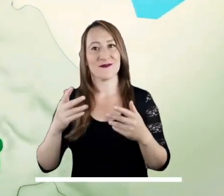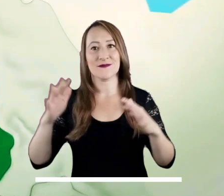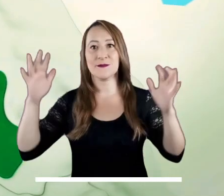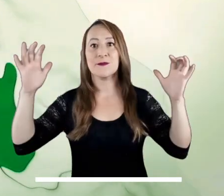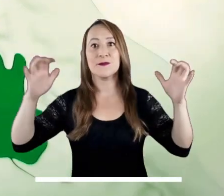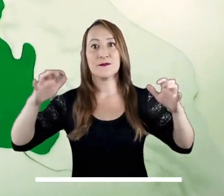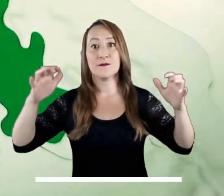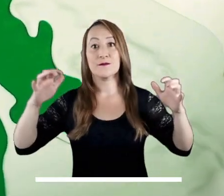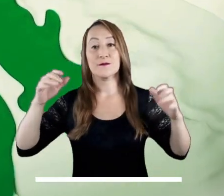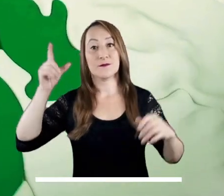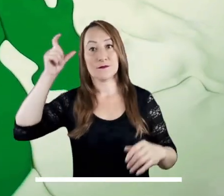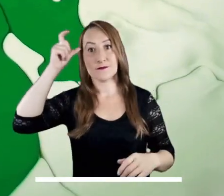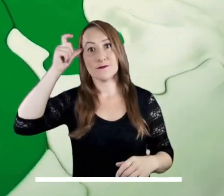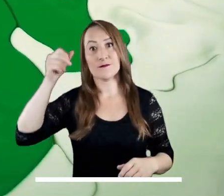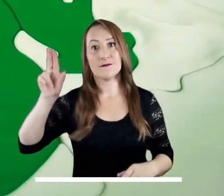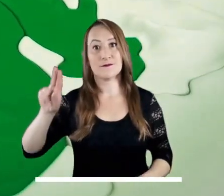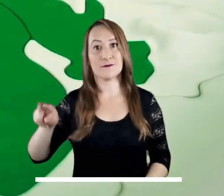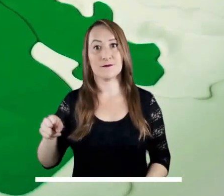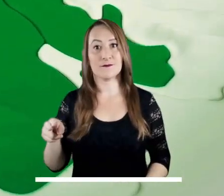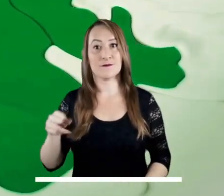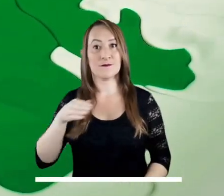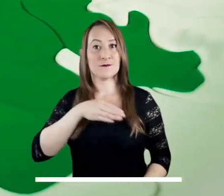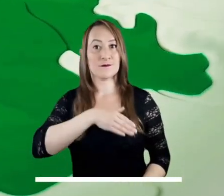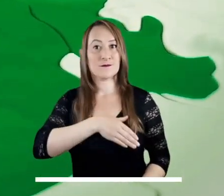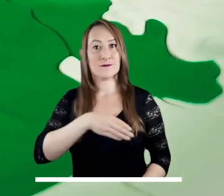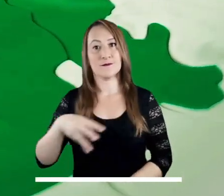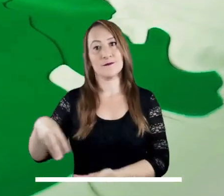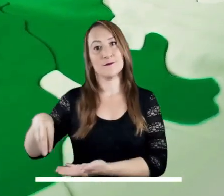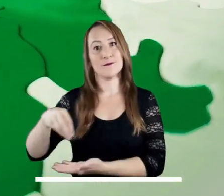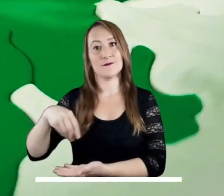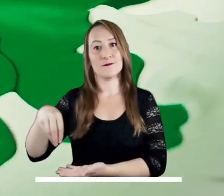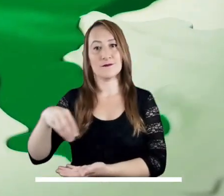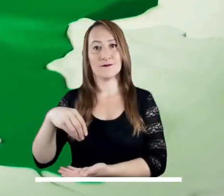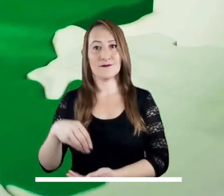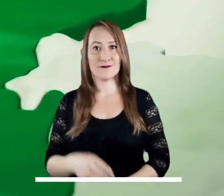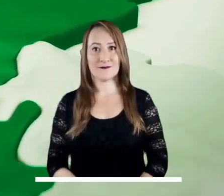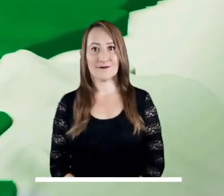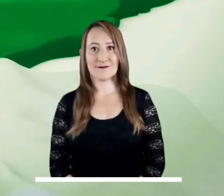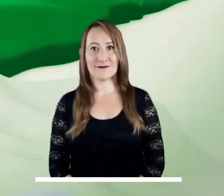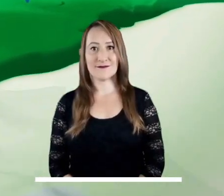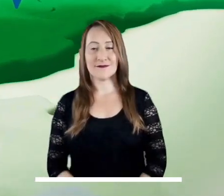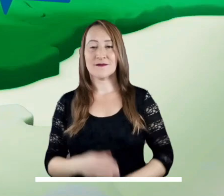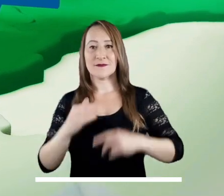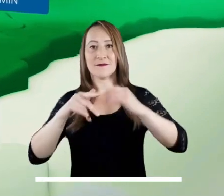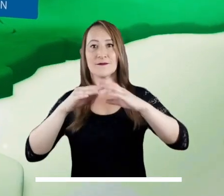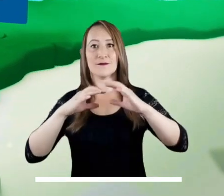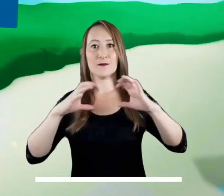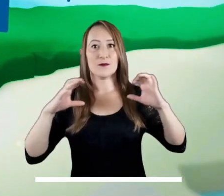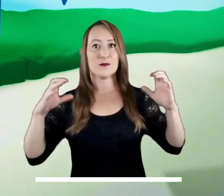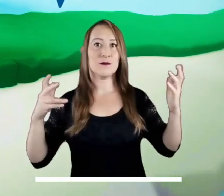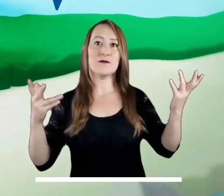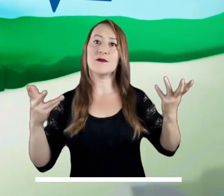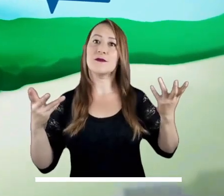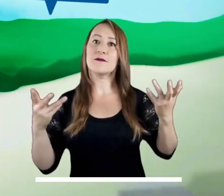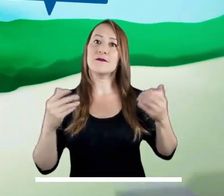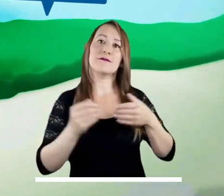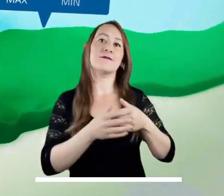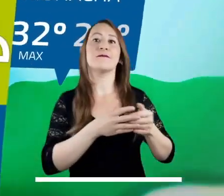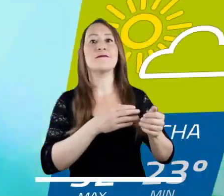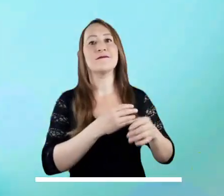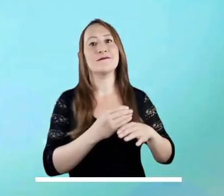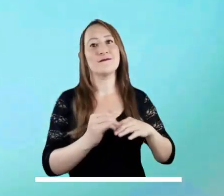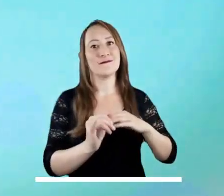territorio caribeño, donde los pronósticos anuncian lluvias en sectores de Córdoba, Sucre, Bolívar y Atlántico.